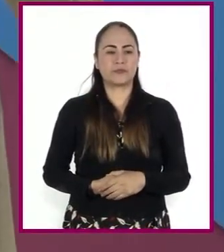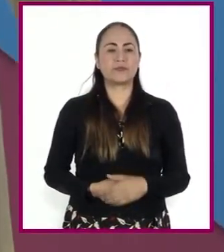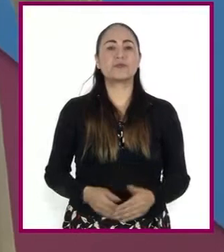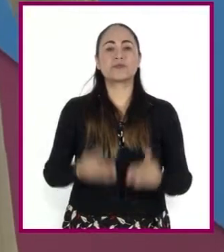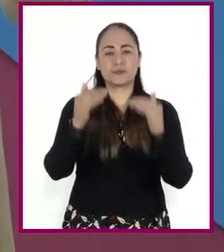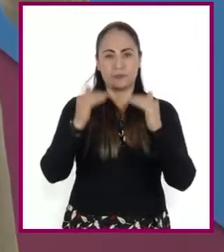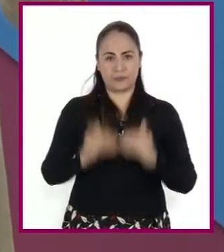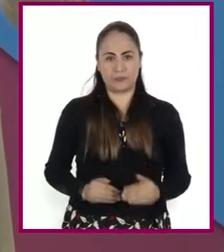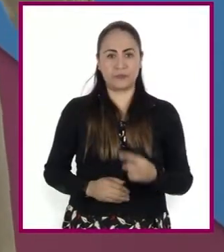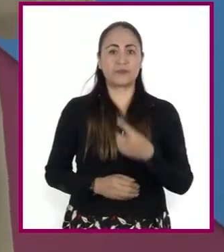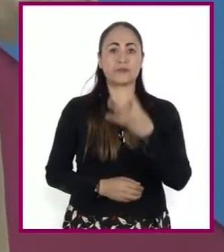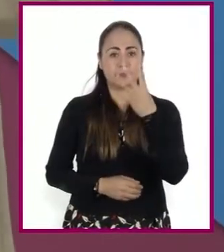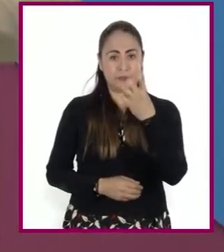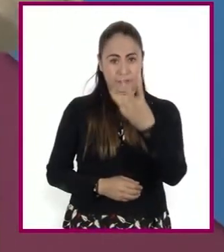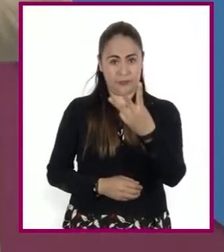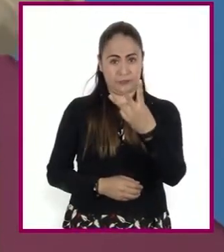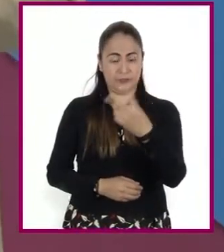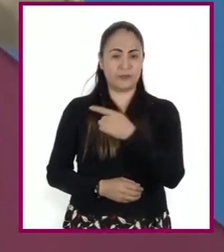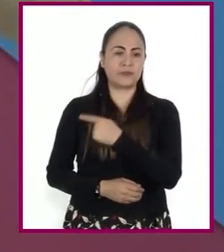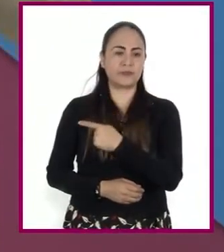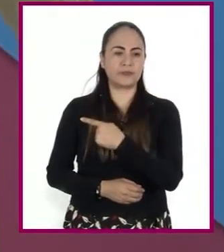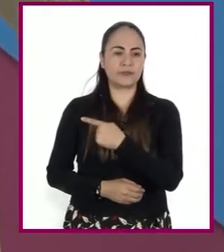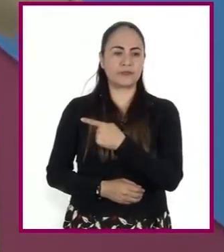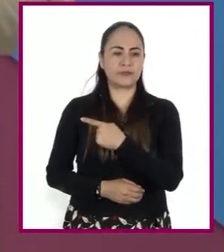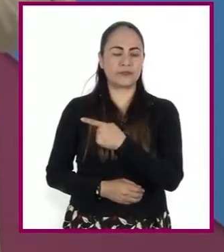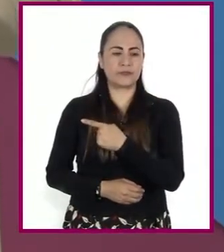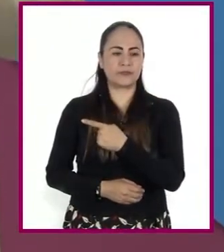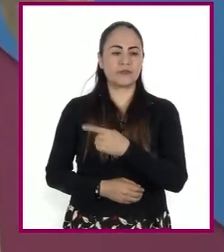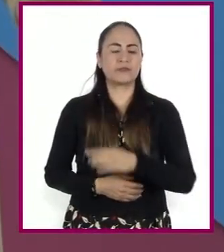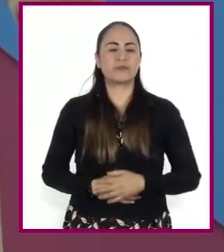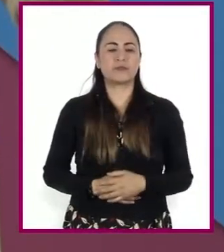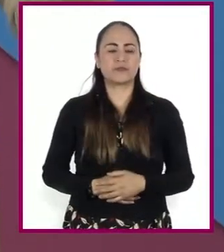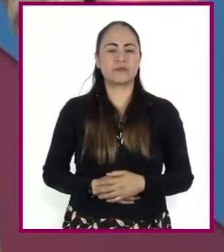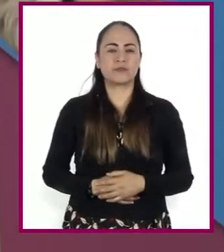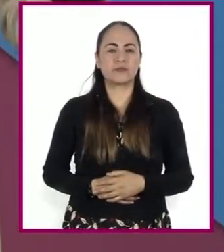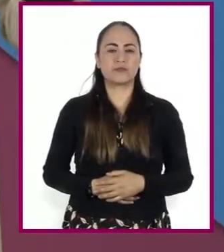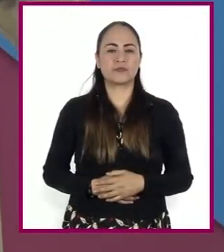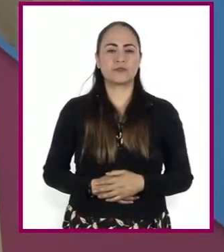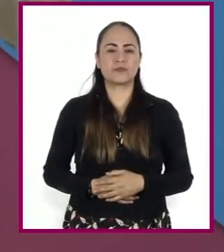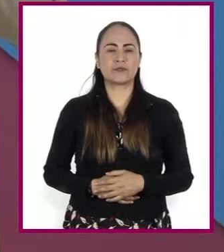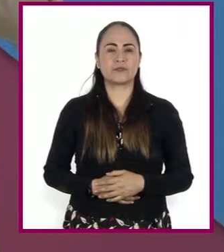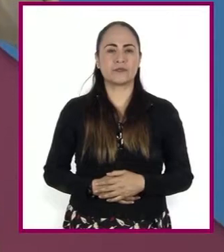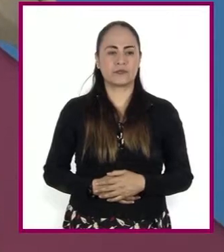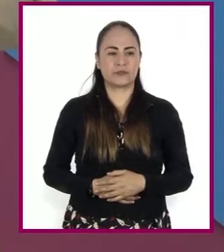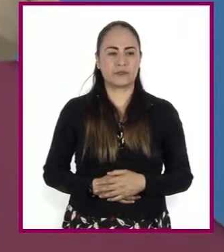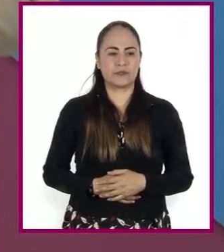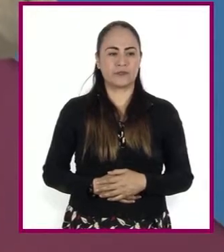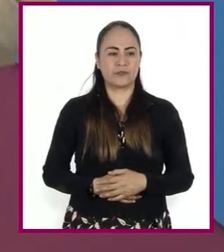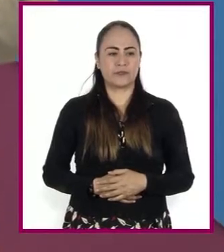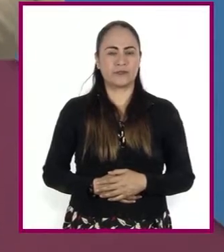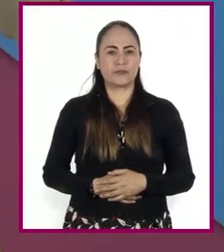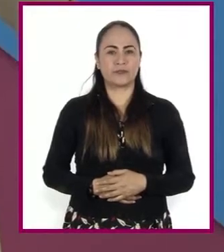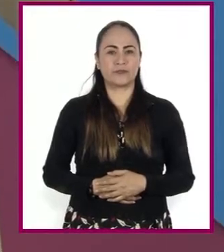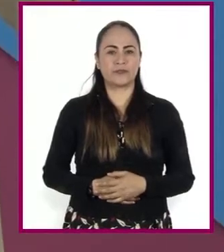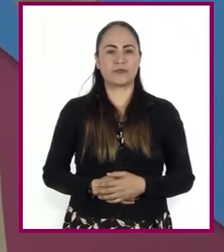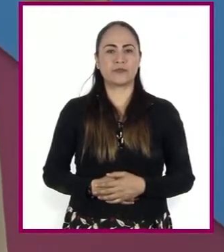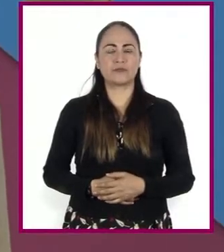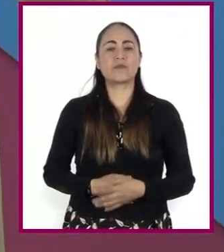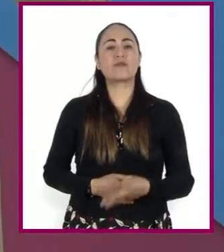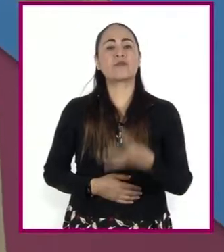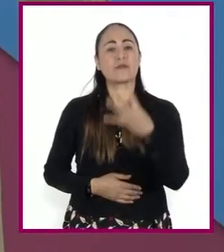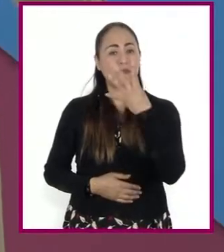etapas. Etapa 1, gobierno e influencia de Cortés. de 1521 a